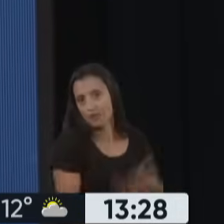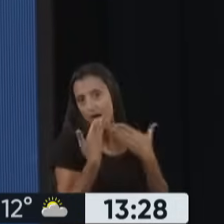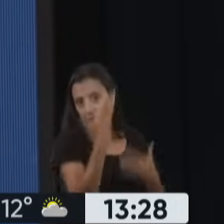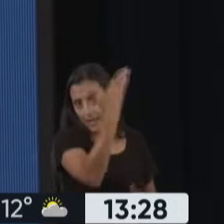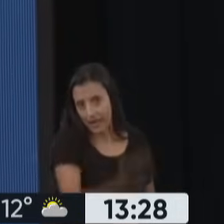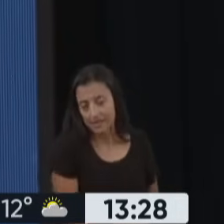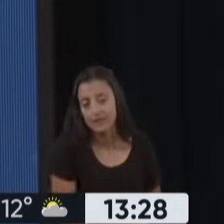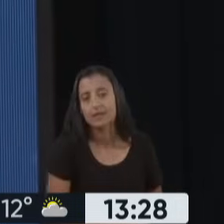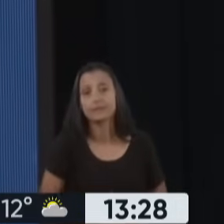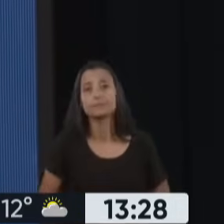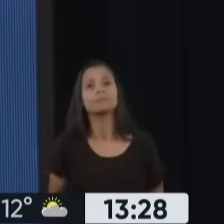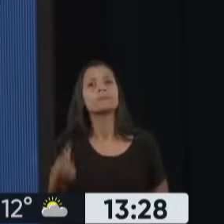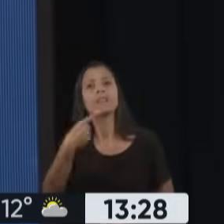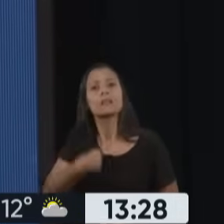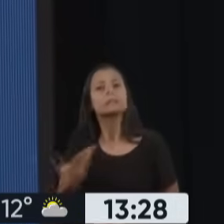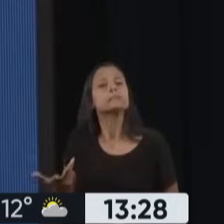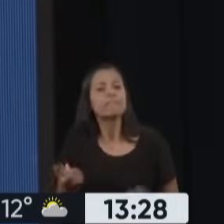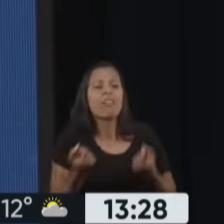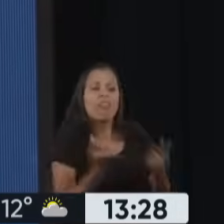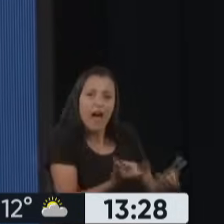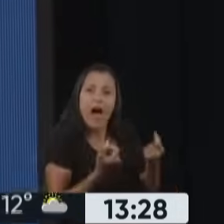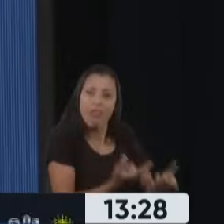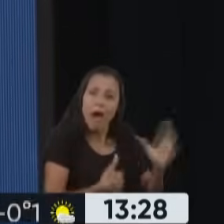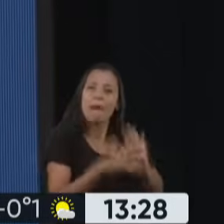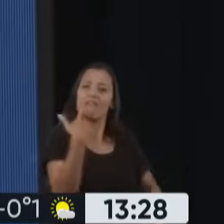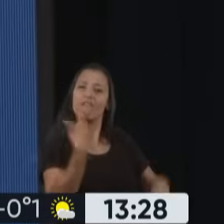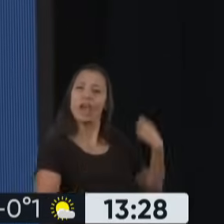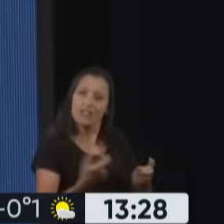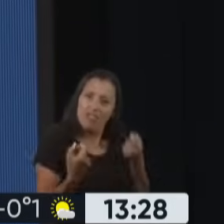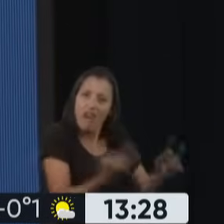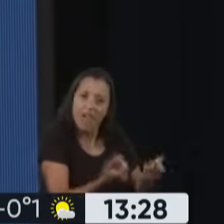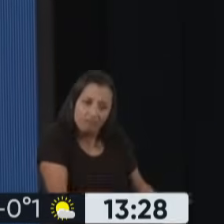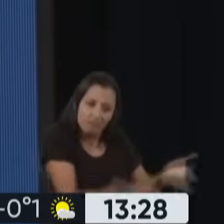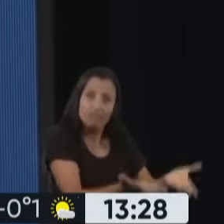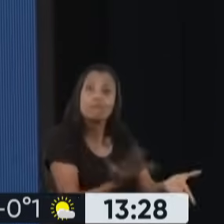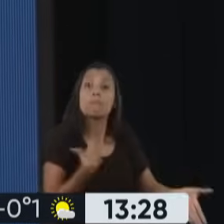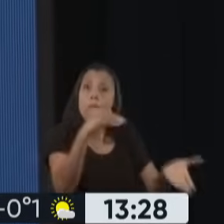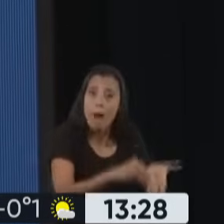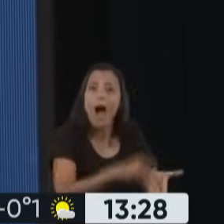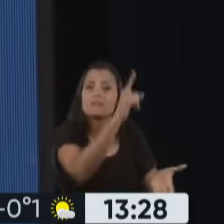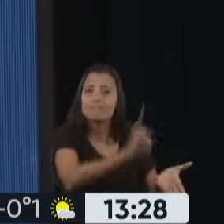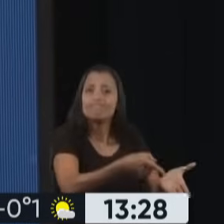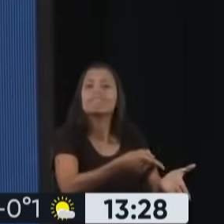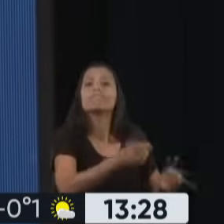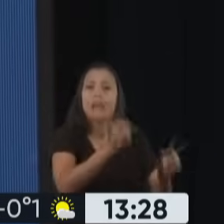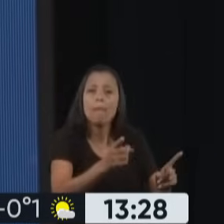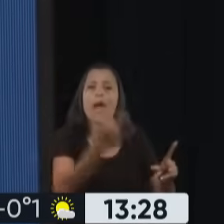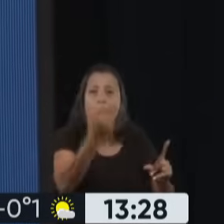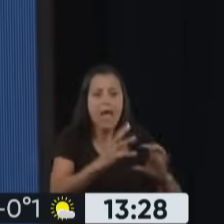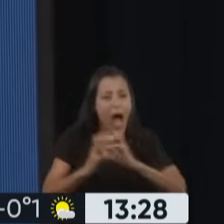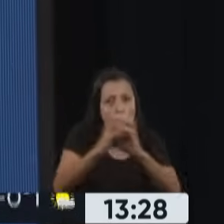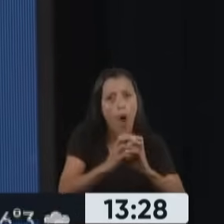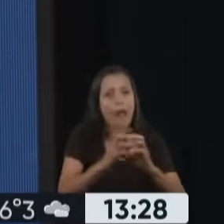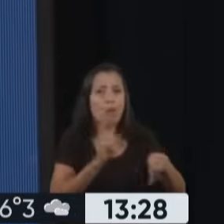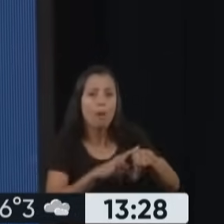Y me dice, no, dale más recursos, porque además tiene censo político al momento de hacer las leyes.